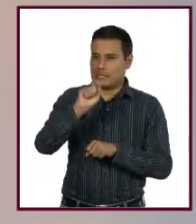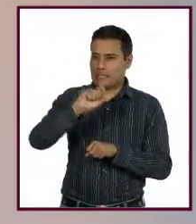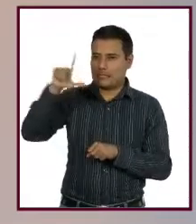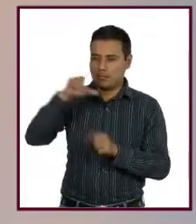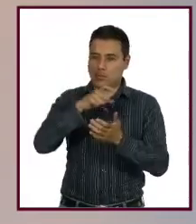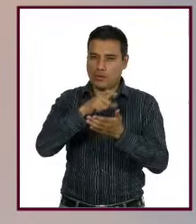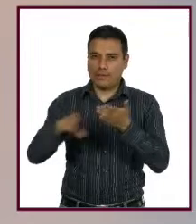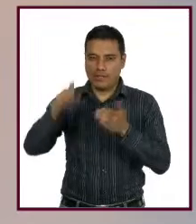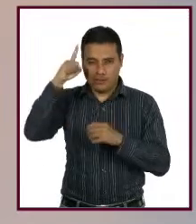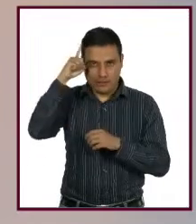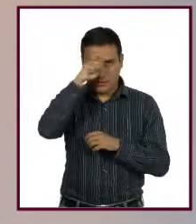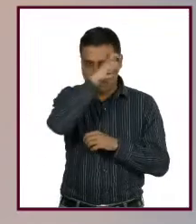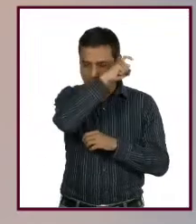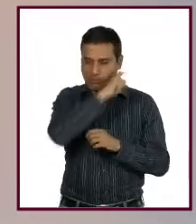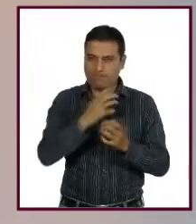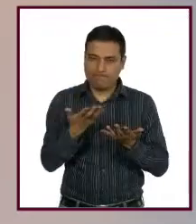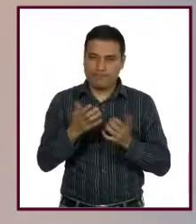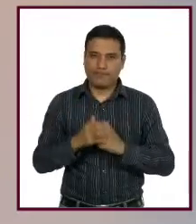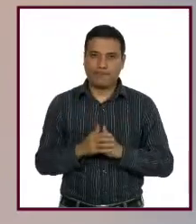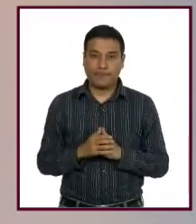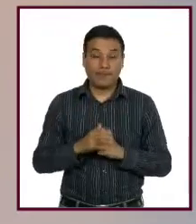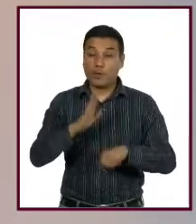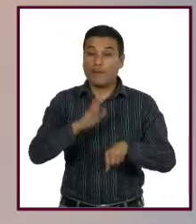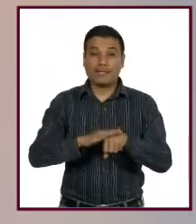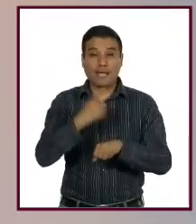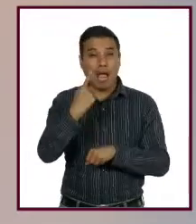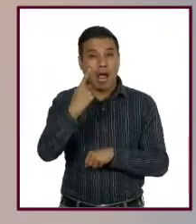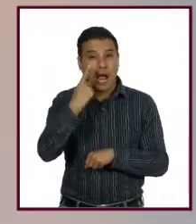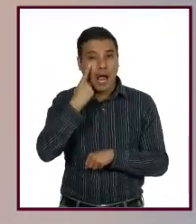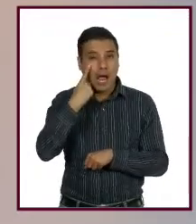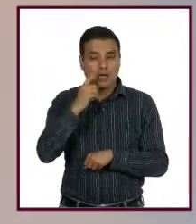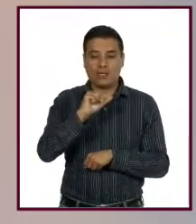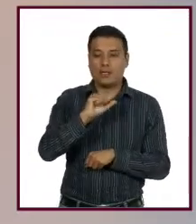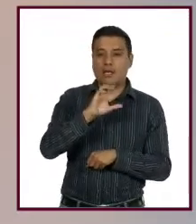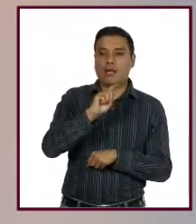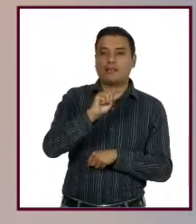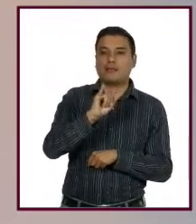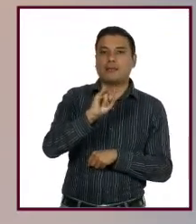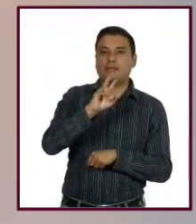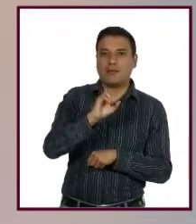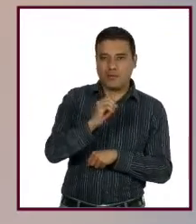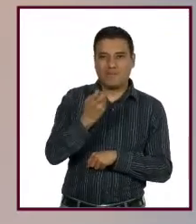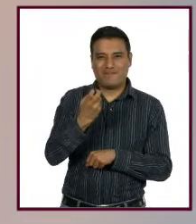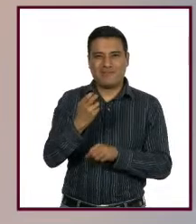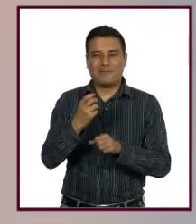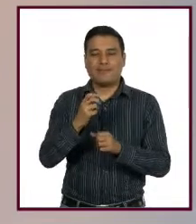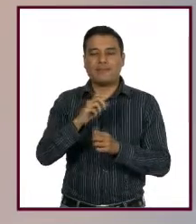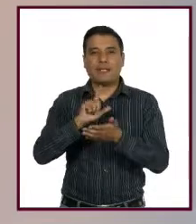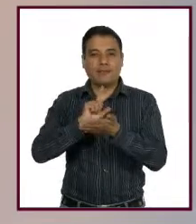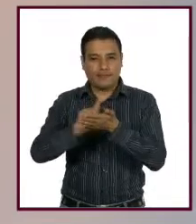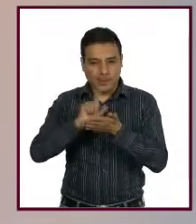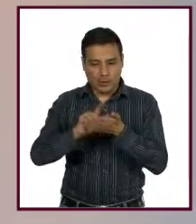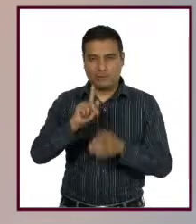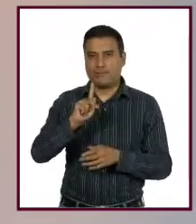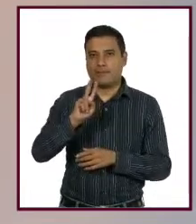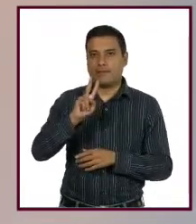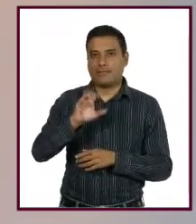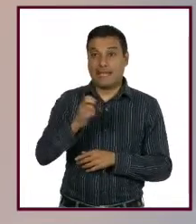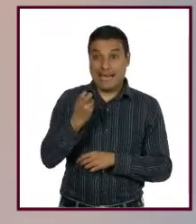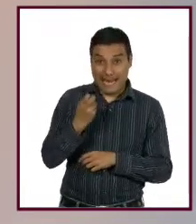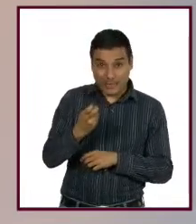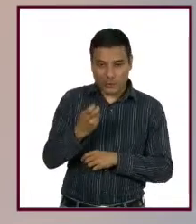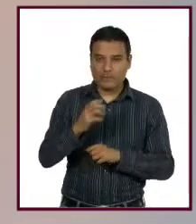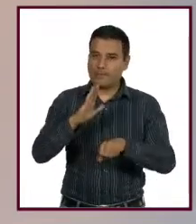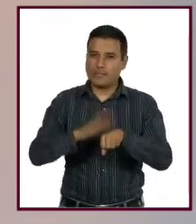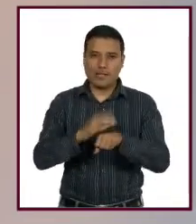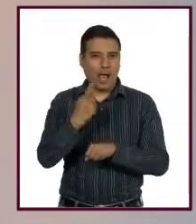difíciles de conseguir, no tanto, pero el principal es el que llamamos activo limpiador de PVC, es de los que ocupan